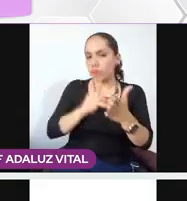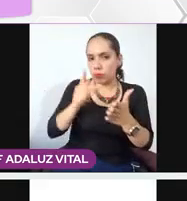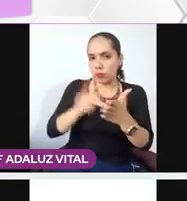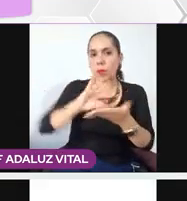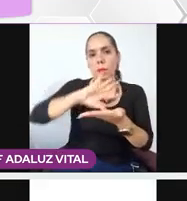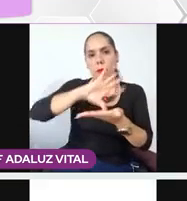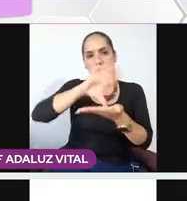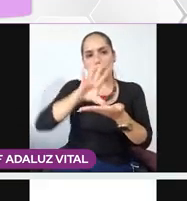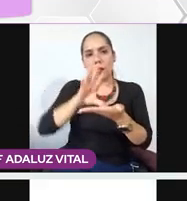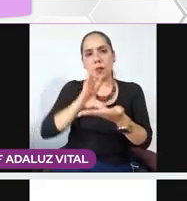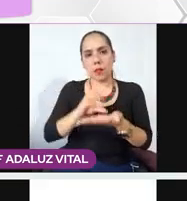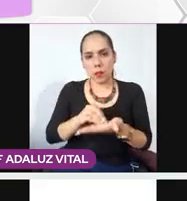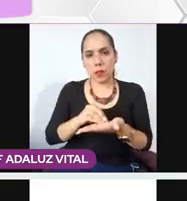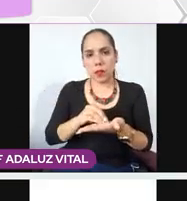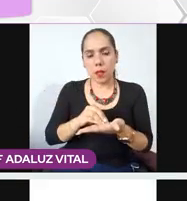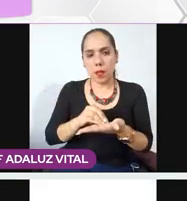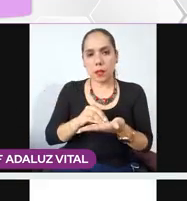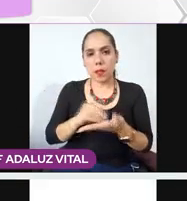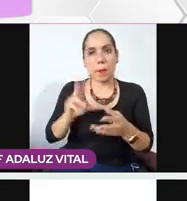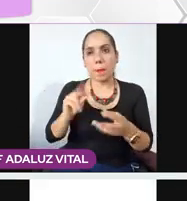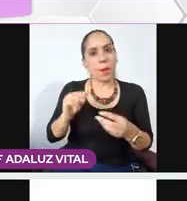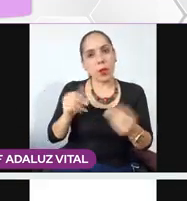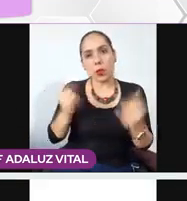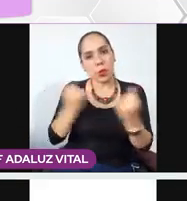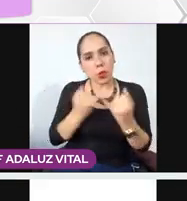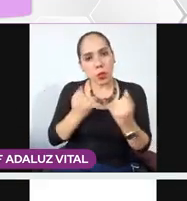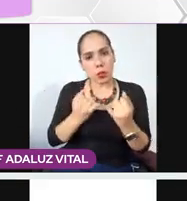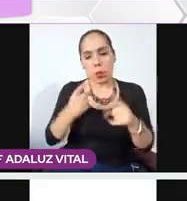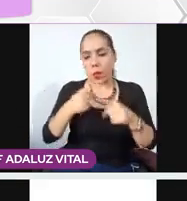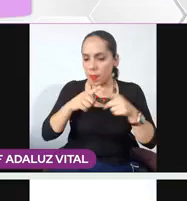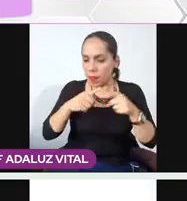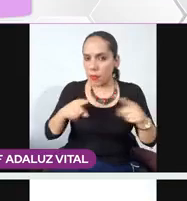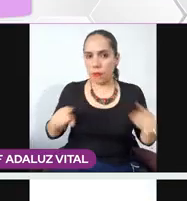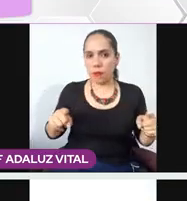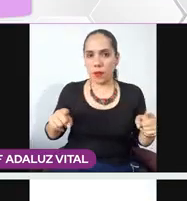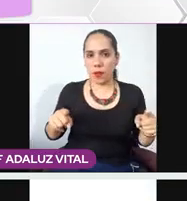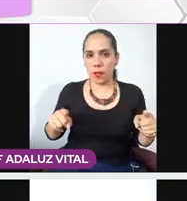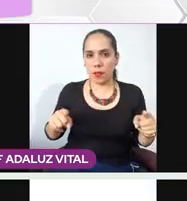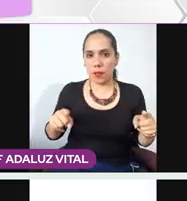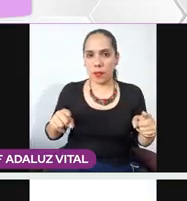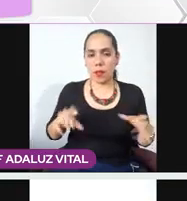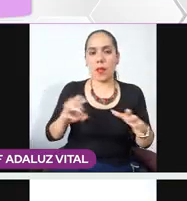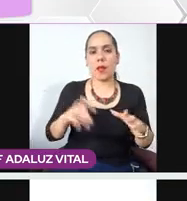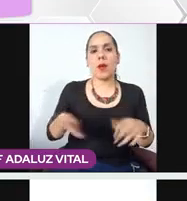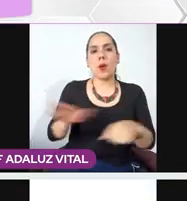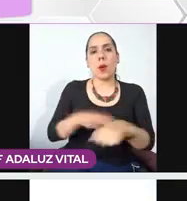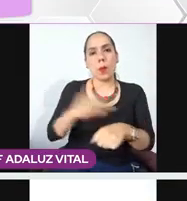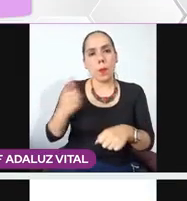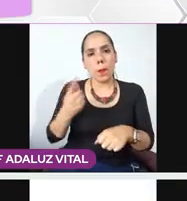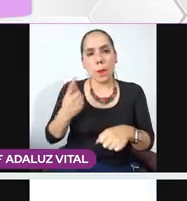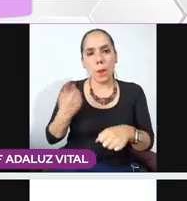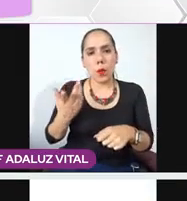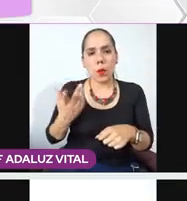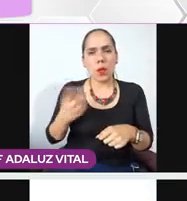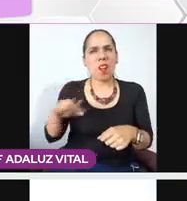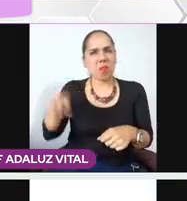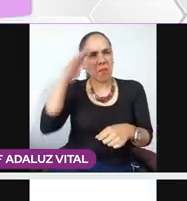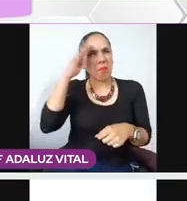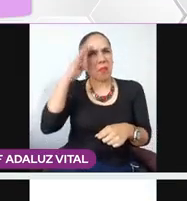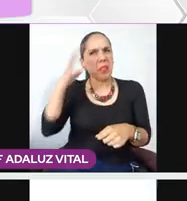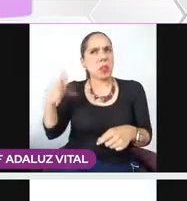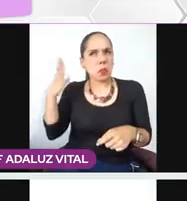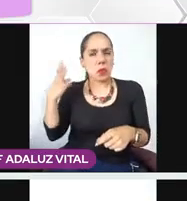Es importantísima la precisión porque a veces pensamos que la monoparentalidad radica cuando la abuelita o